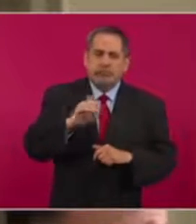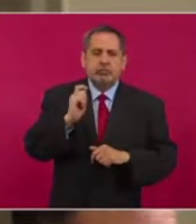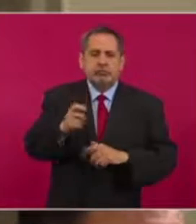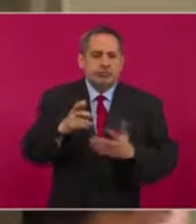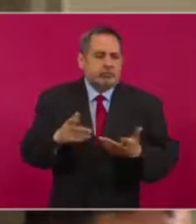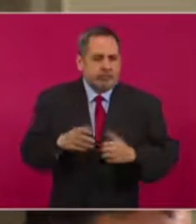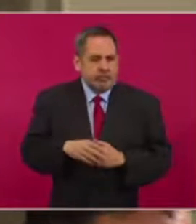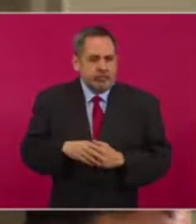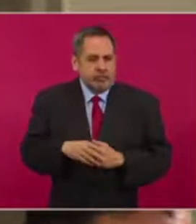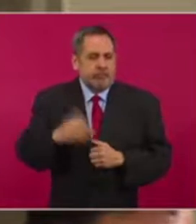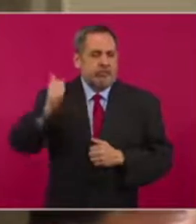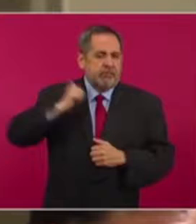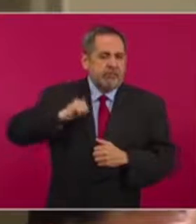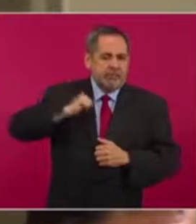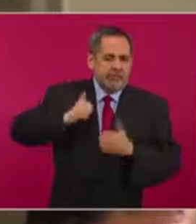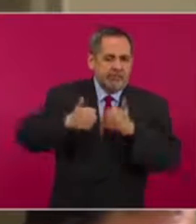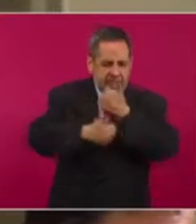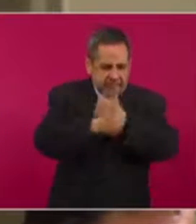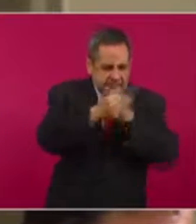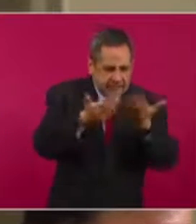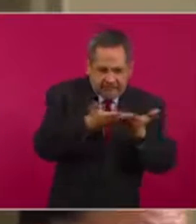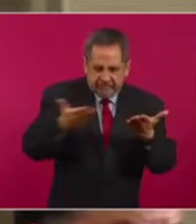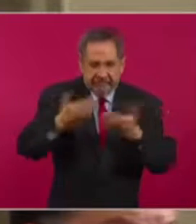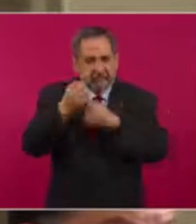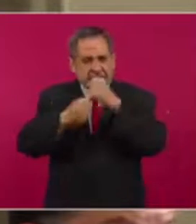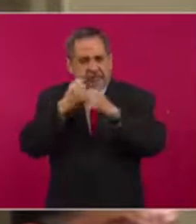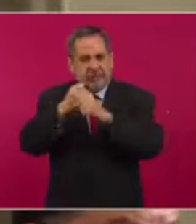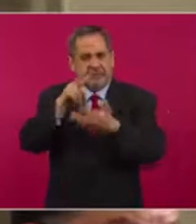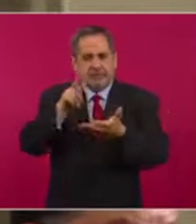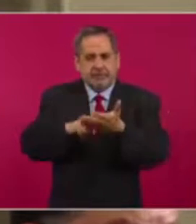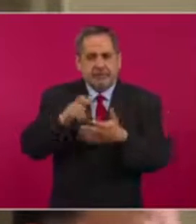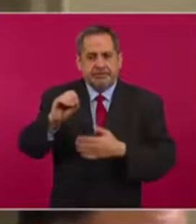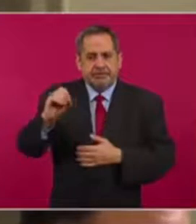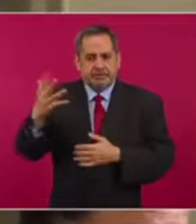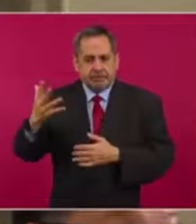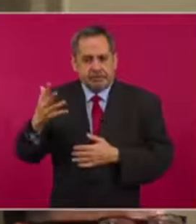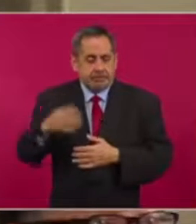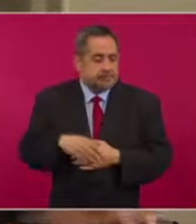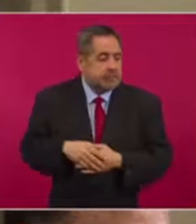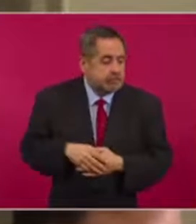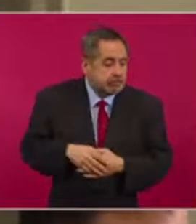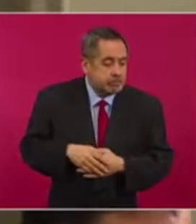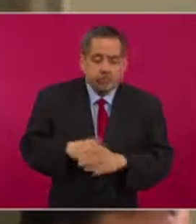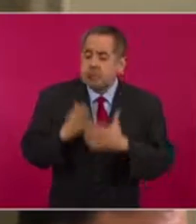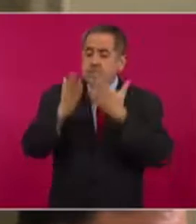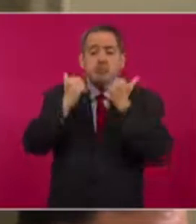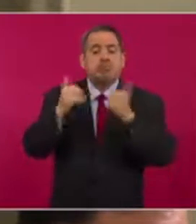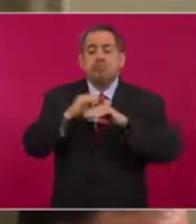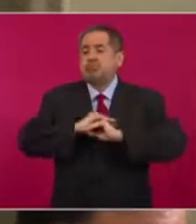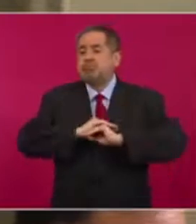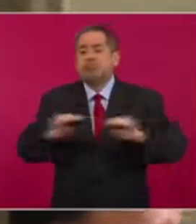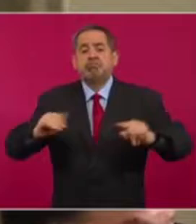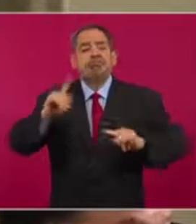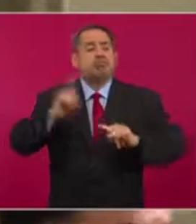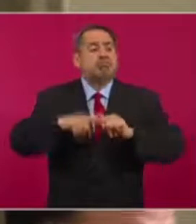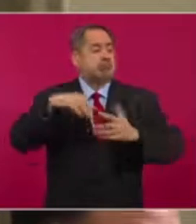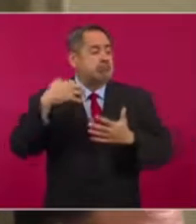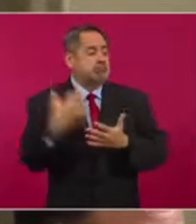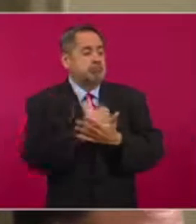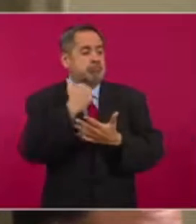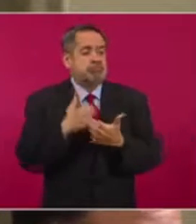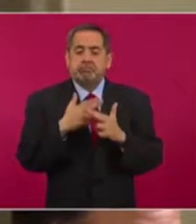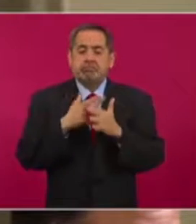se licitó en el 2005, se declaró desierta la